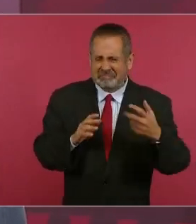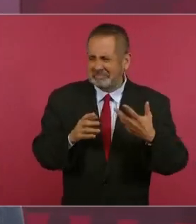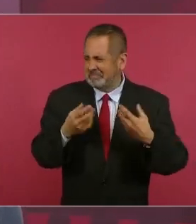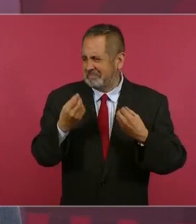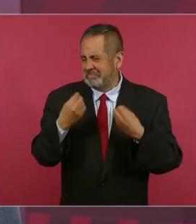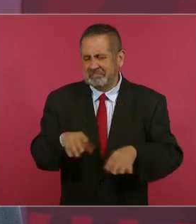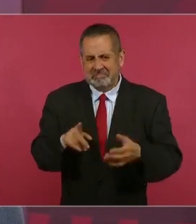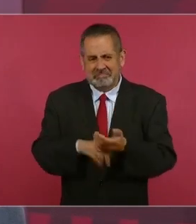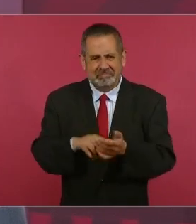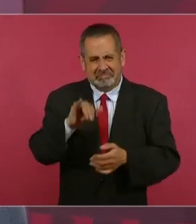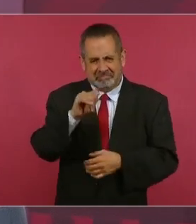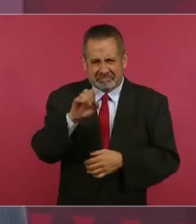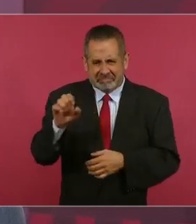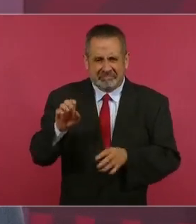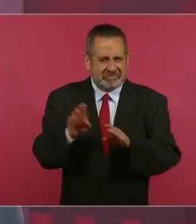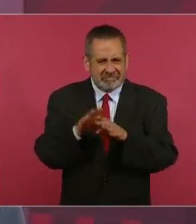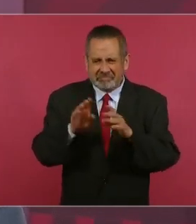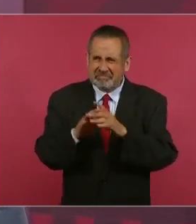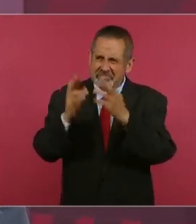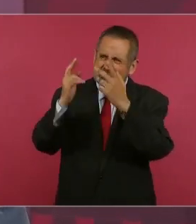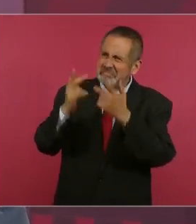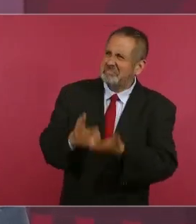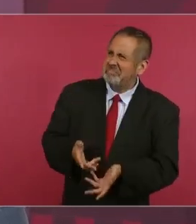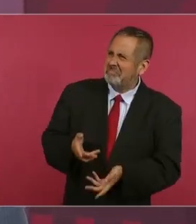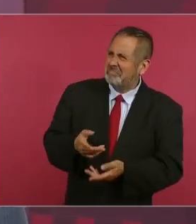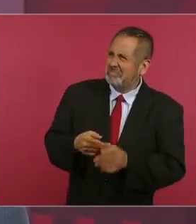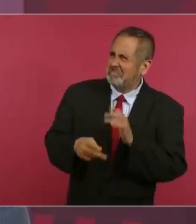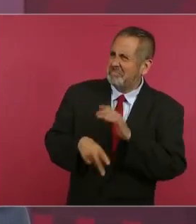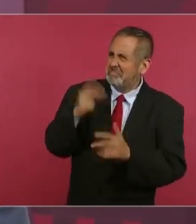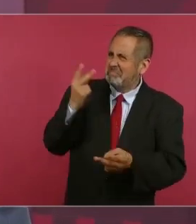ISSSTE como un cascarón